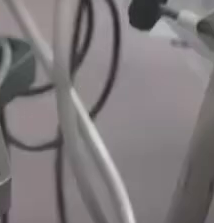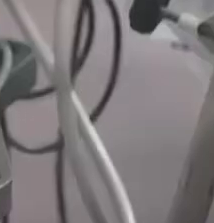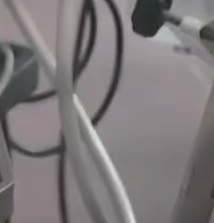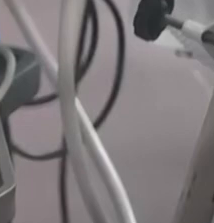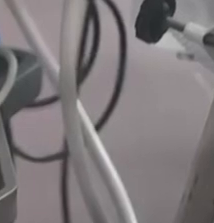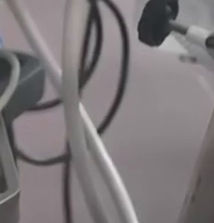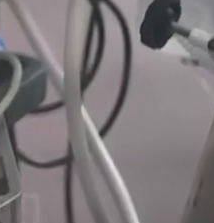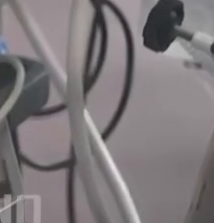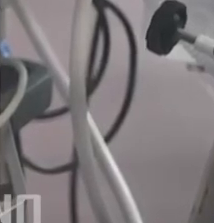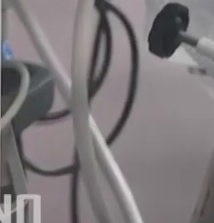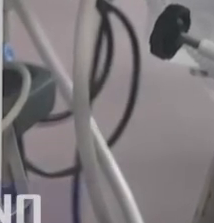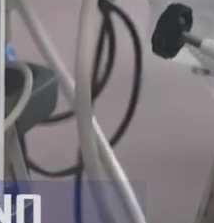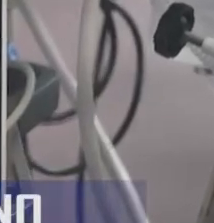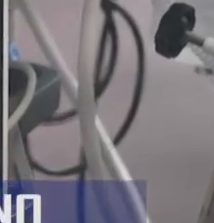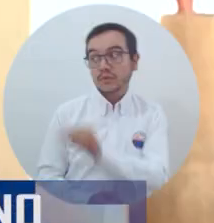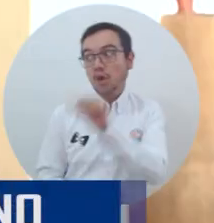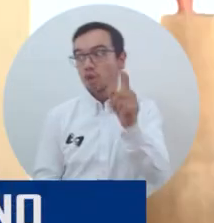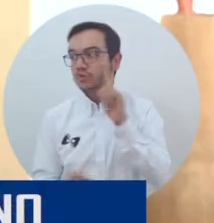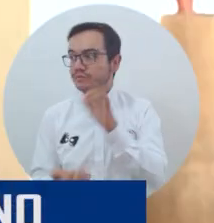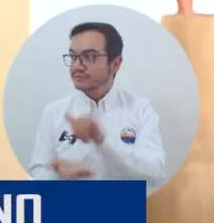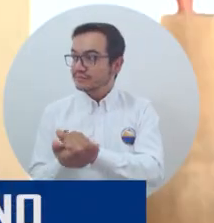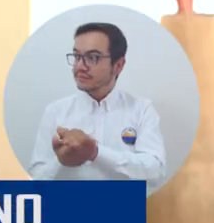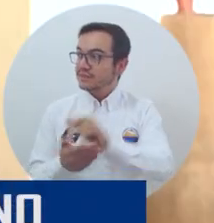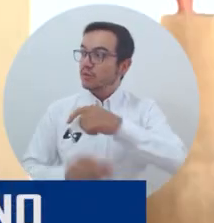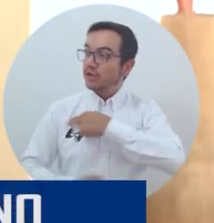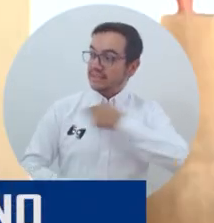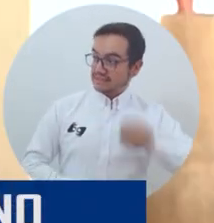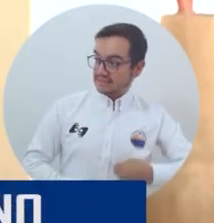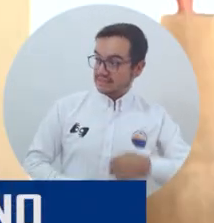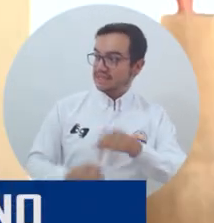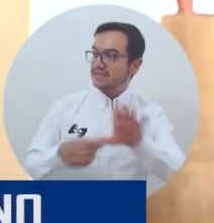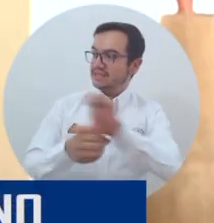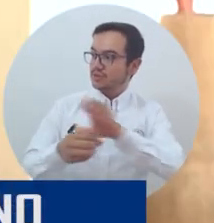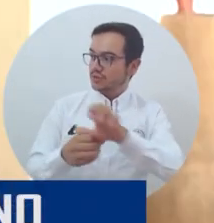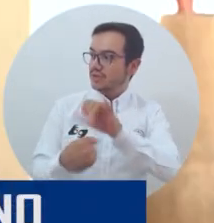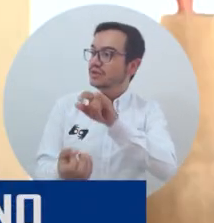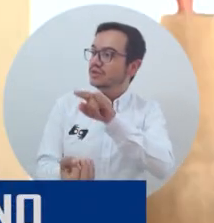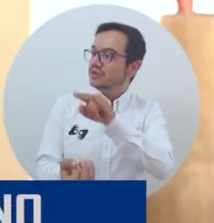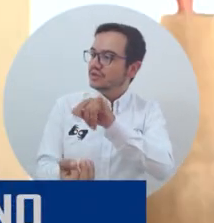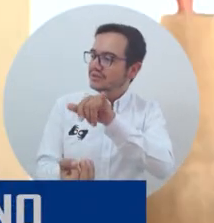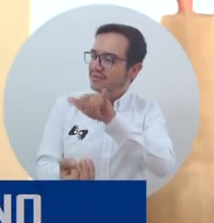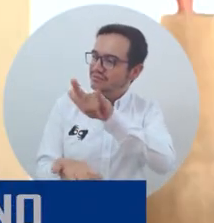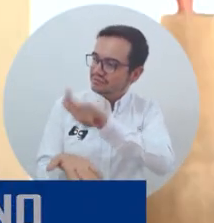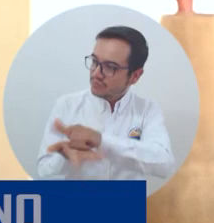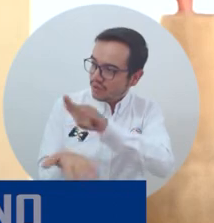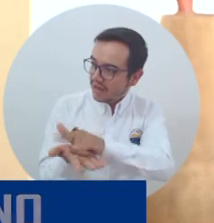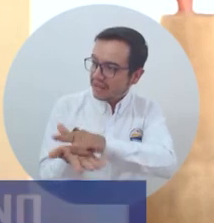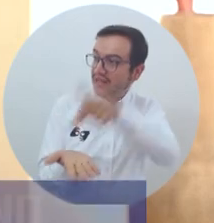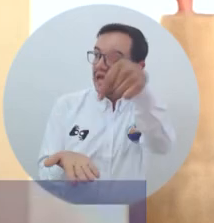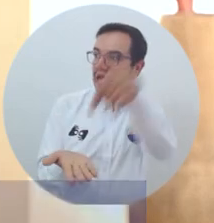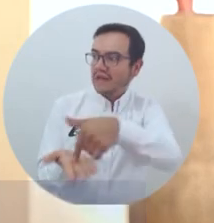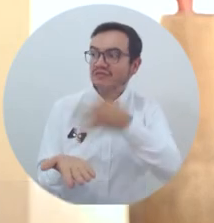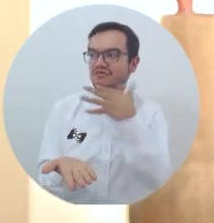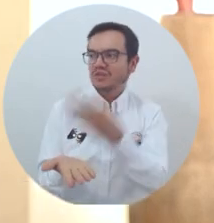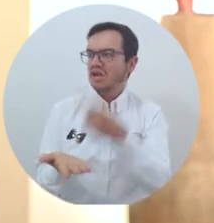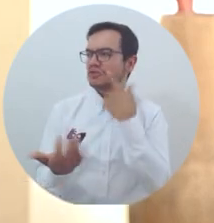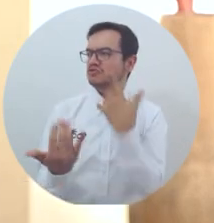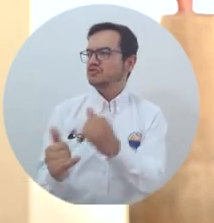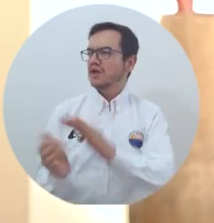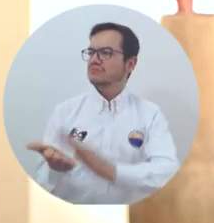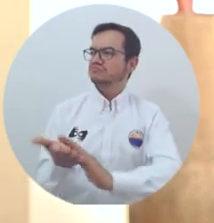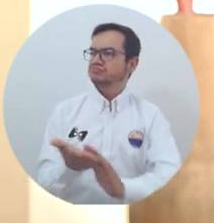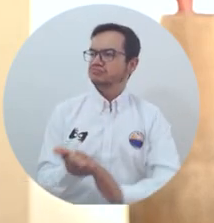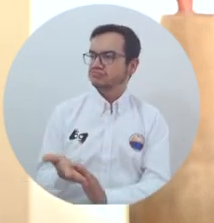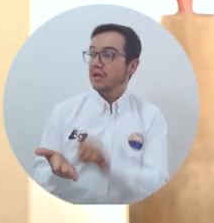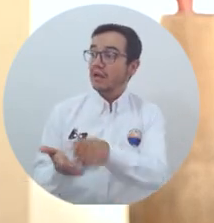Efectivamente, ya en Wuhan, que fue donde inició esta epidemia, pandemia ya,